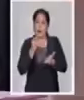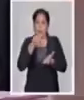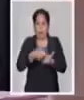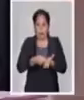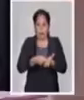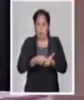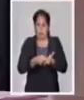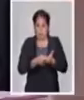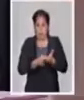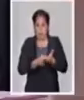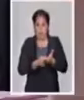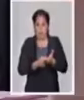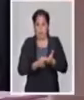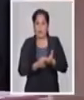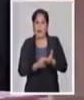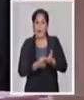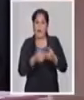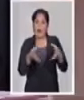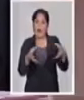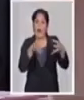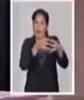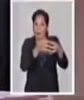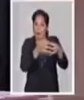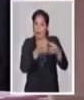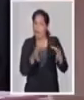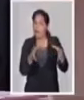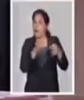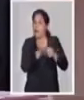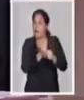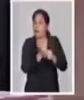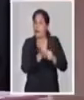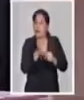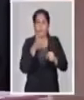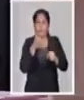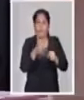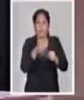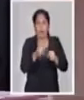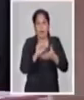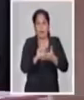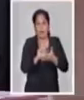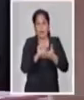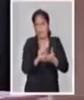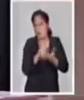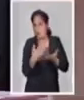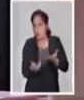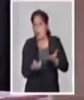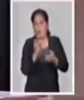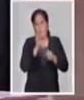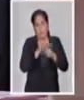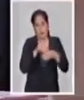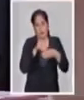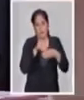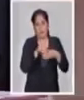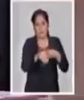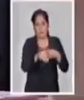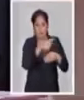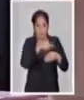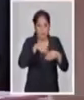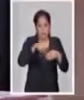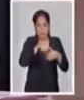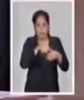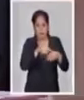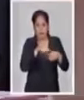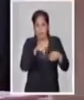La canasta de bienes, que no es básica, de bienes y servicios de referencia fue el punto de partida como